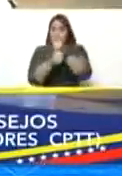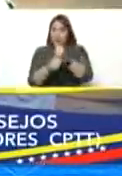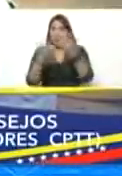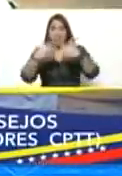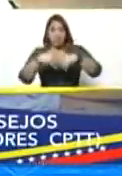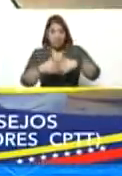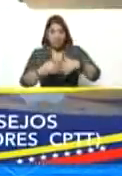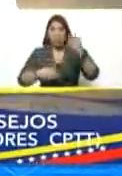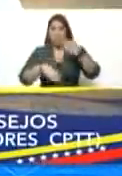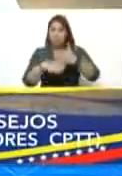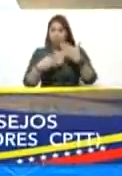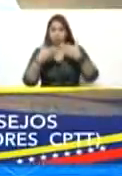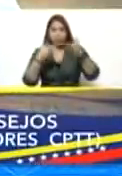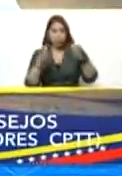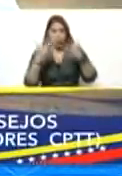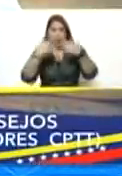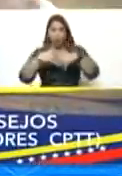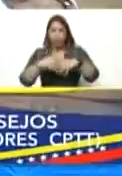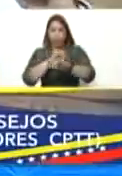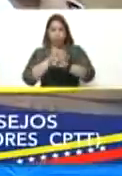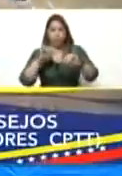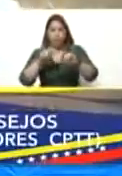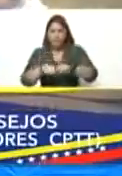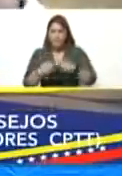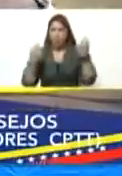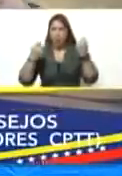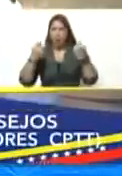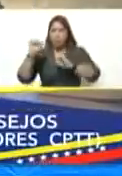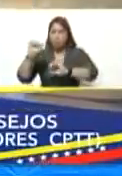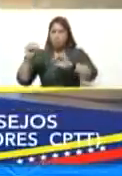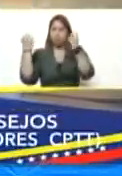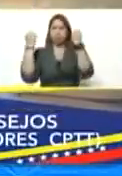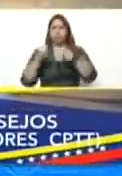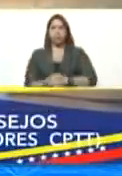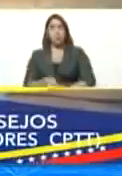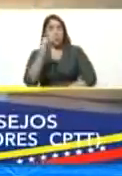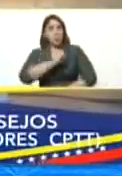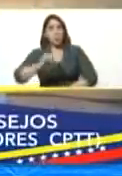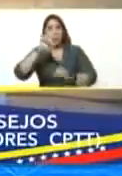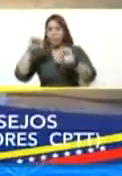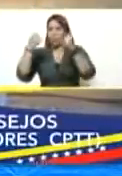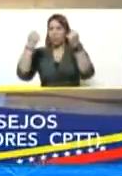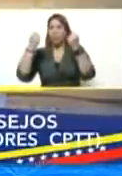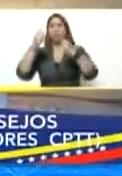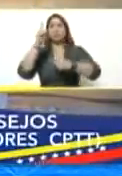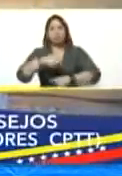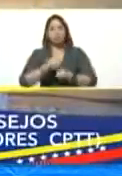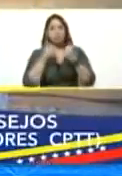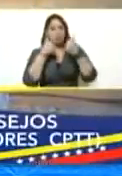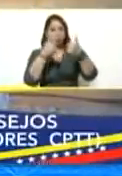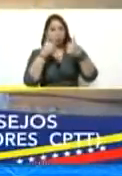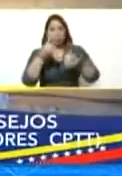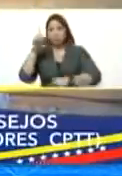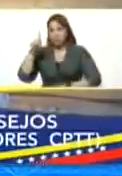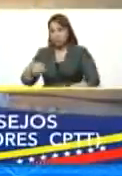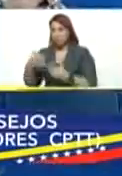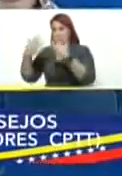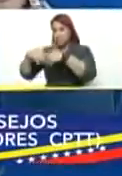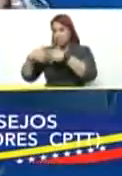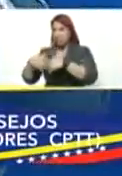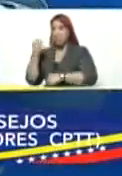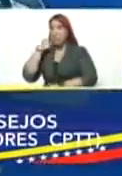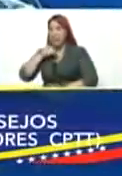van a instalar su maquinaria y rompieron el bloqueo. Cero bloqueo, fama de América, muy bien. Igualmente, la planta en